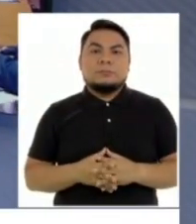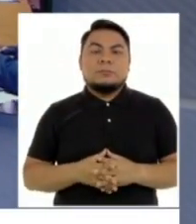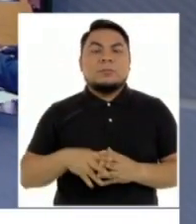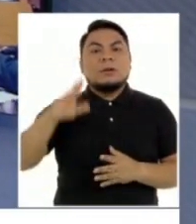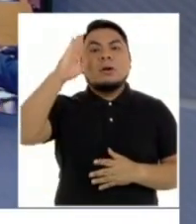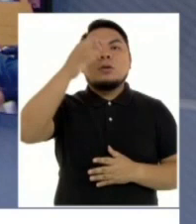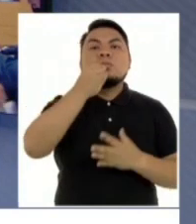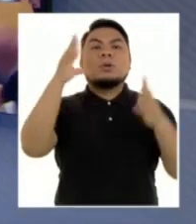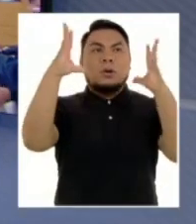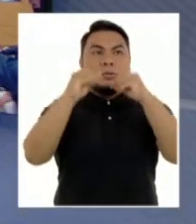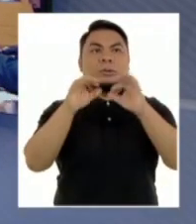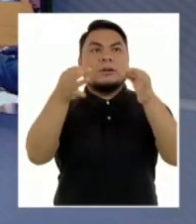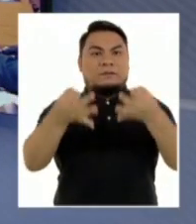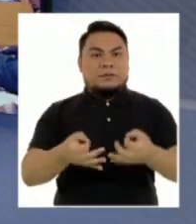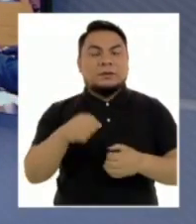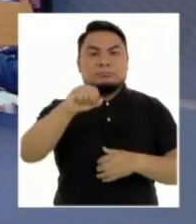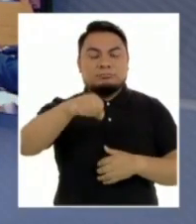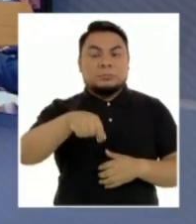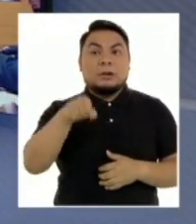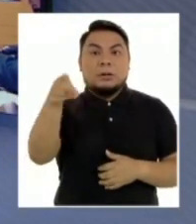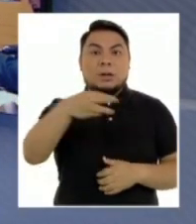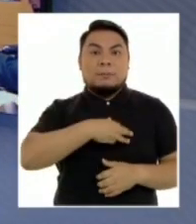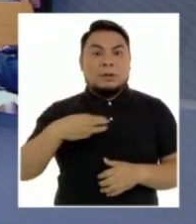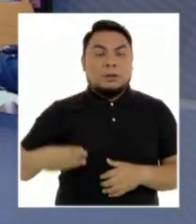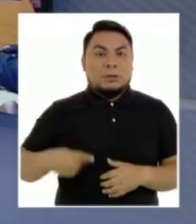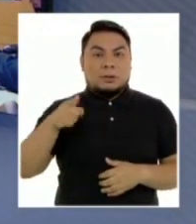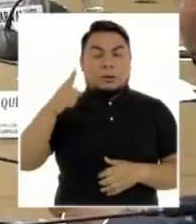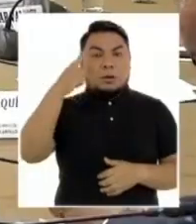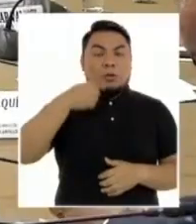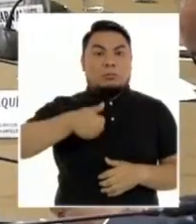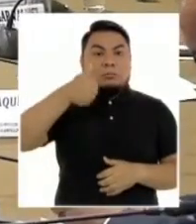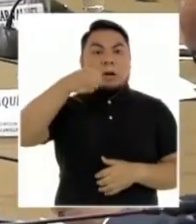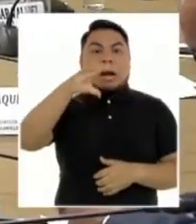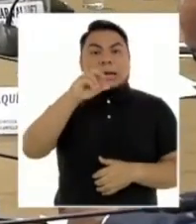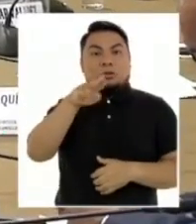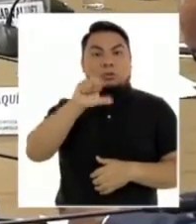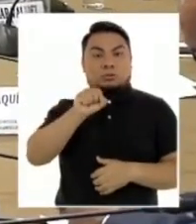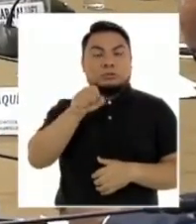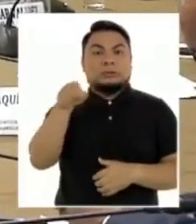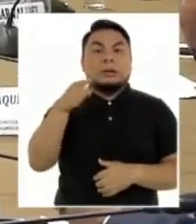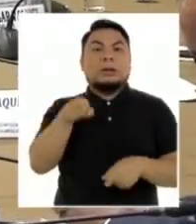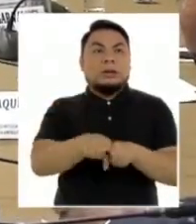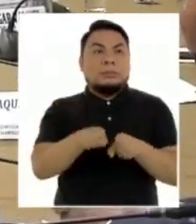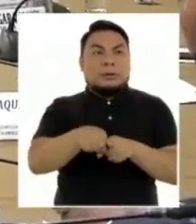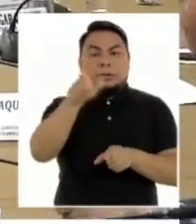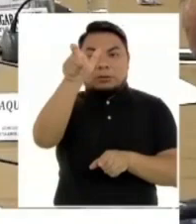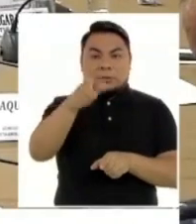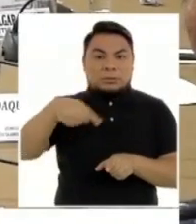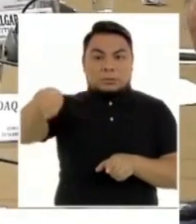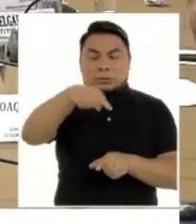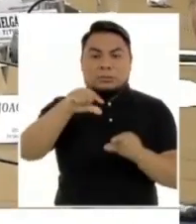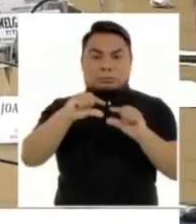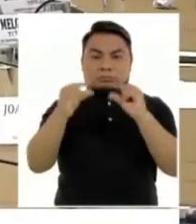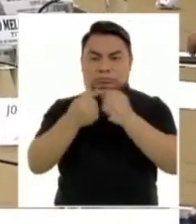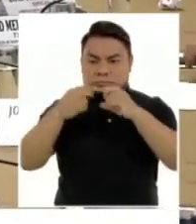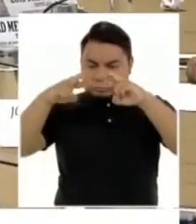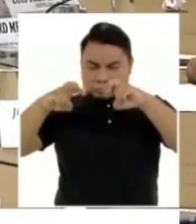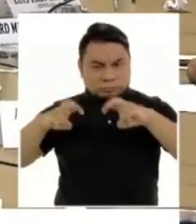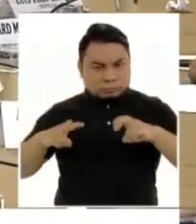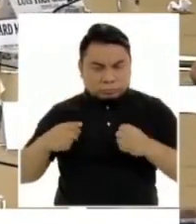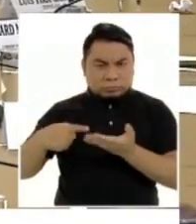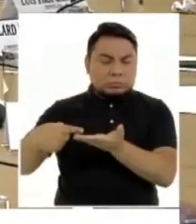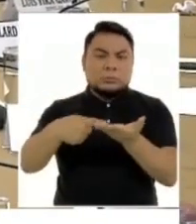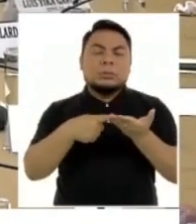Buenas noches. Sí, efectivamente, el ministro del Interior, Carlos Morán, y personal de la División de Investigación de Alta